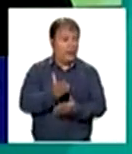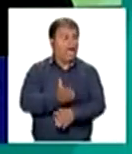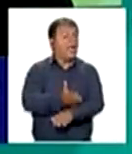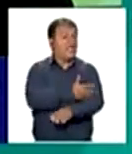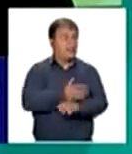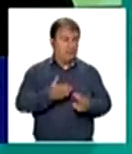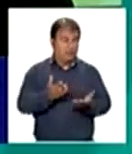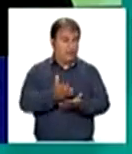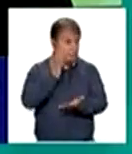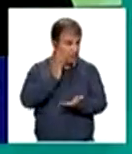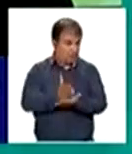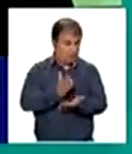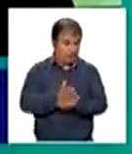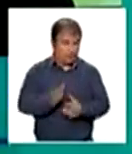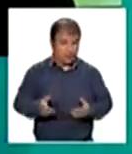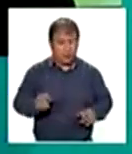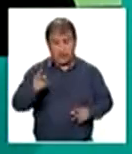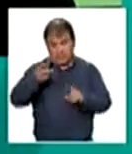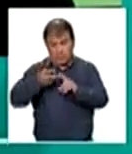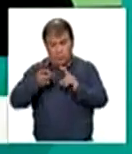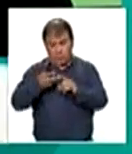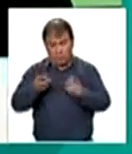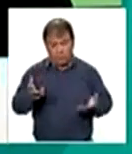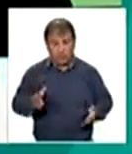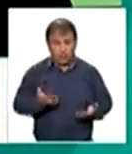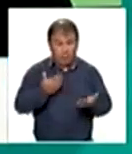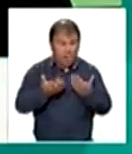justa. Segundo lugar, cuando tú hablas